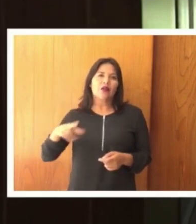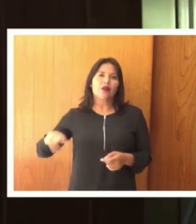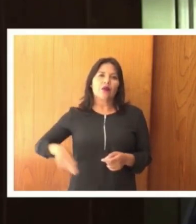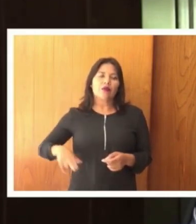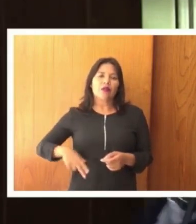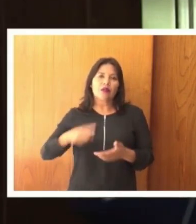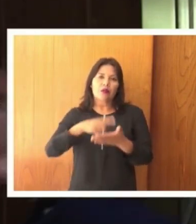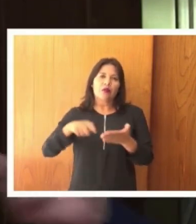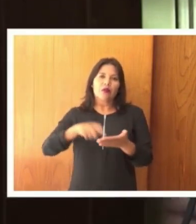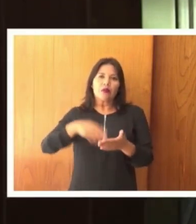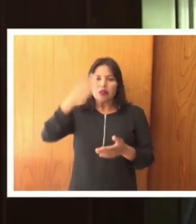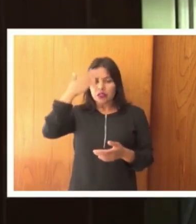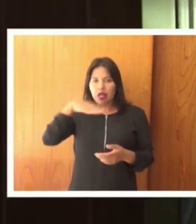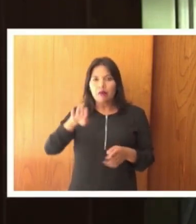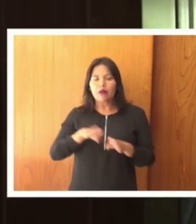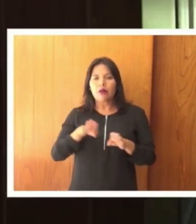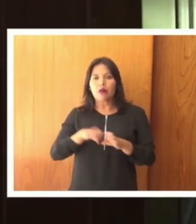dan